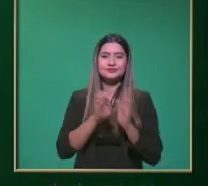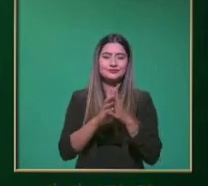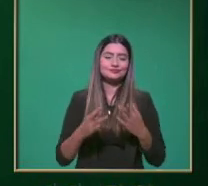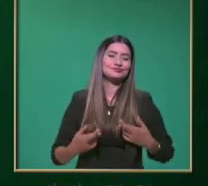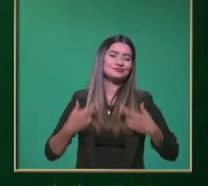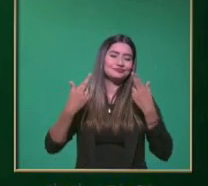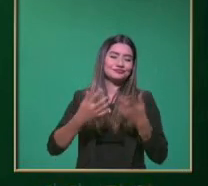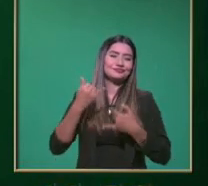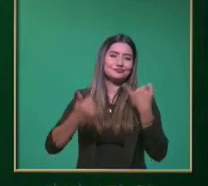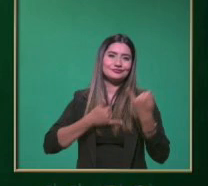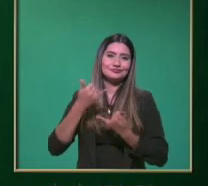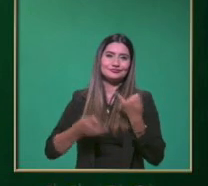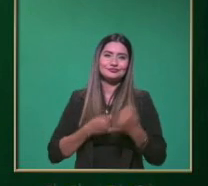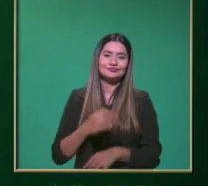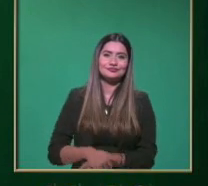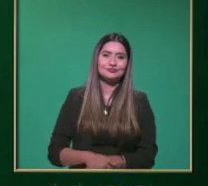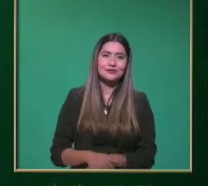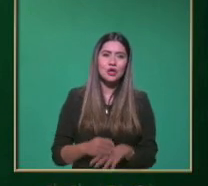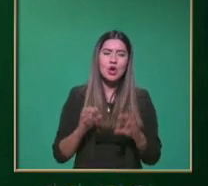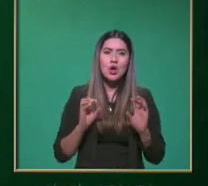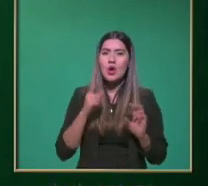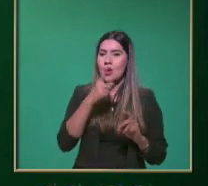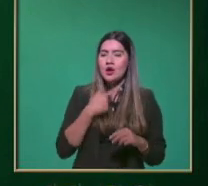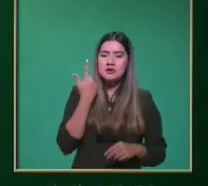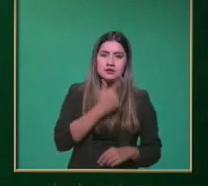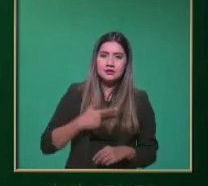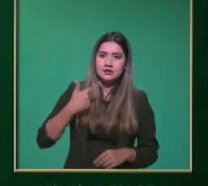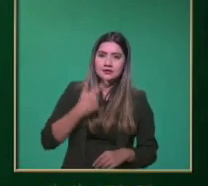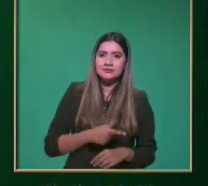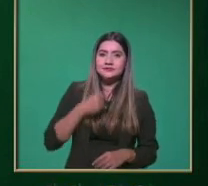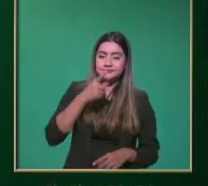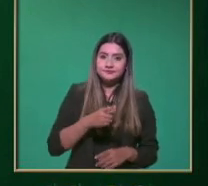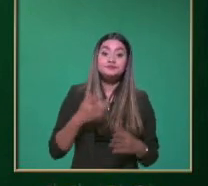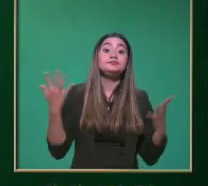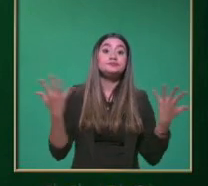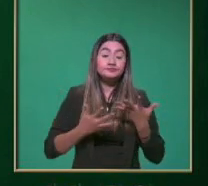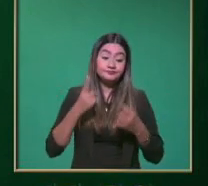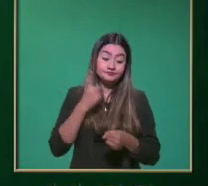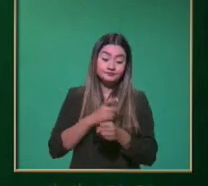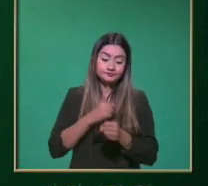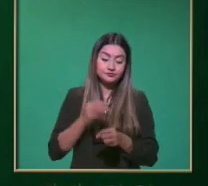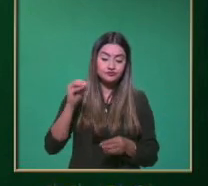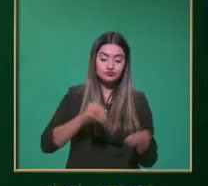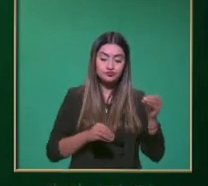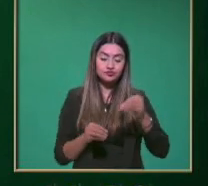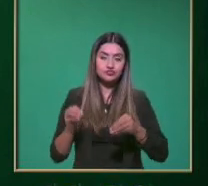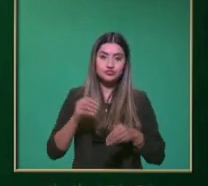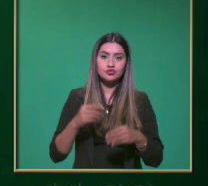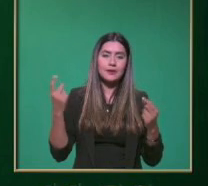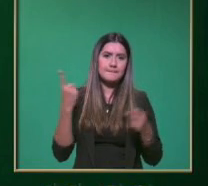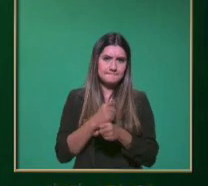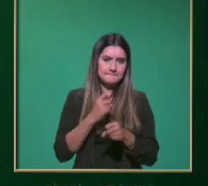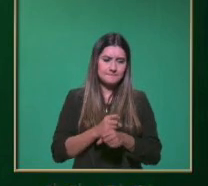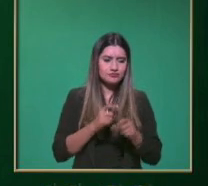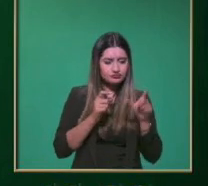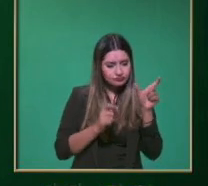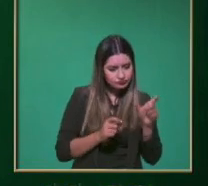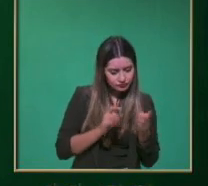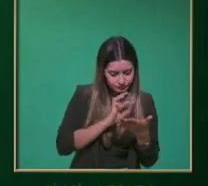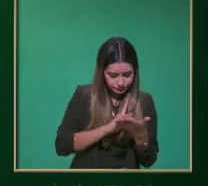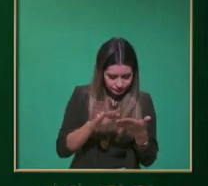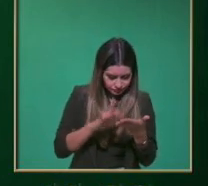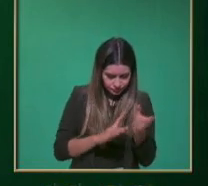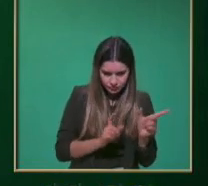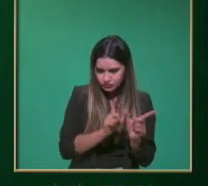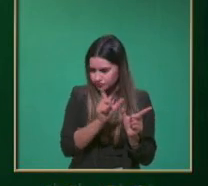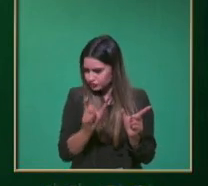juguete o algún aparato electrónico, viene con instructivo. Antes de usarlo, lo tenemos que checar, lo tenemos que leer para